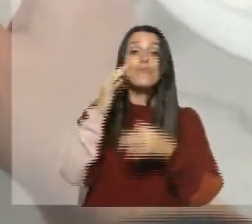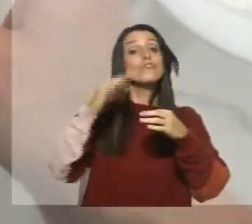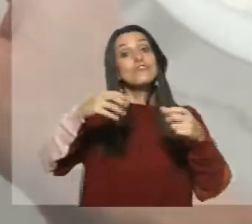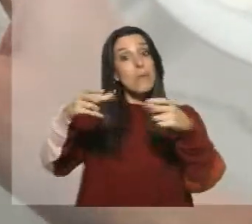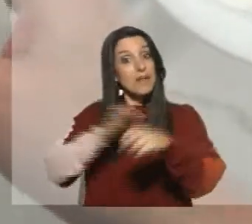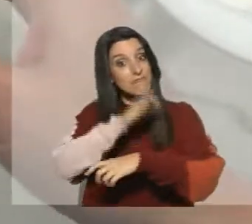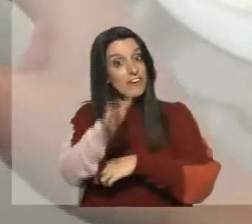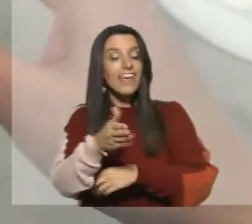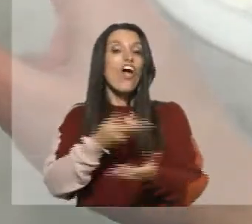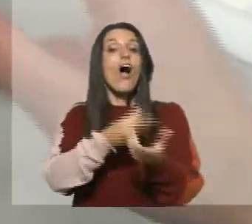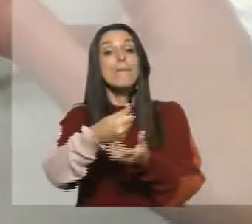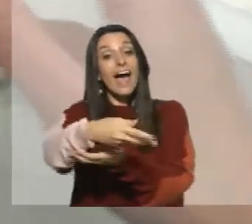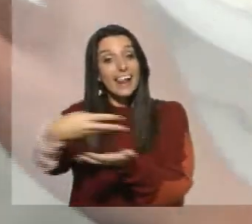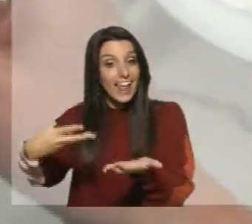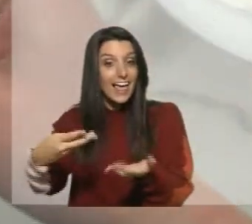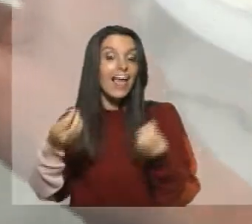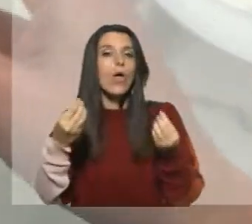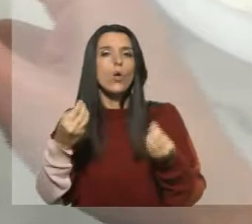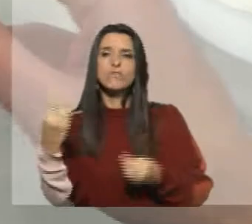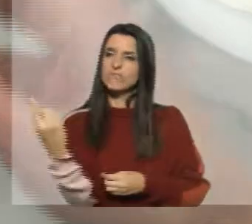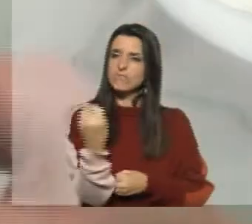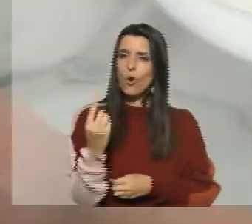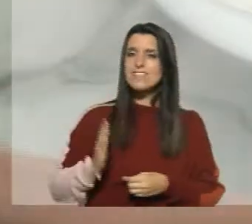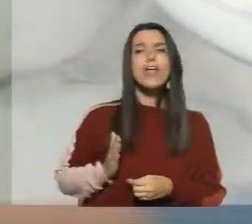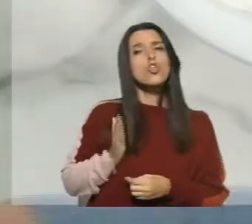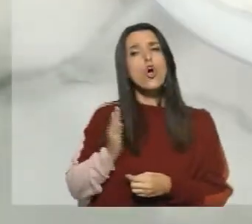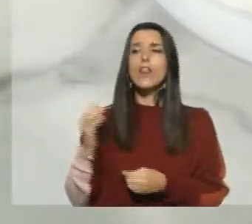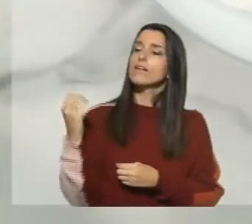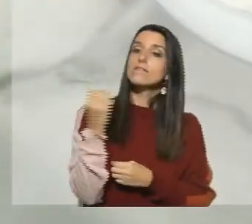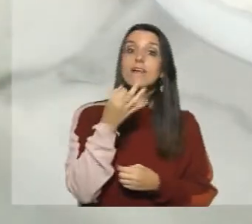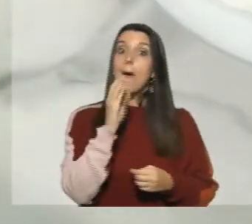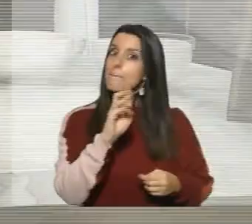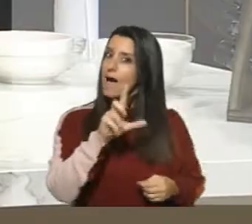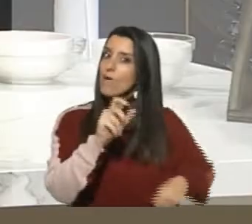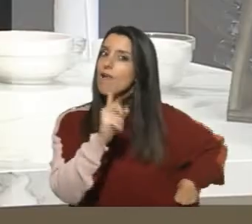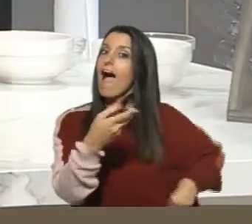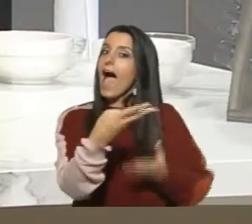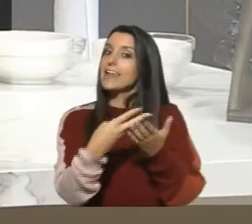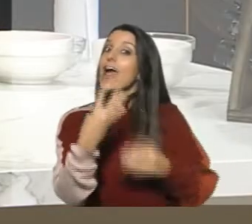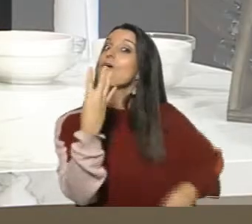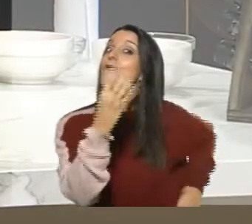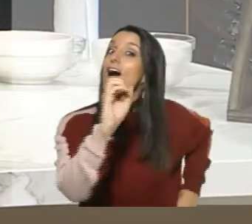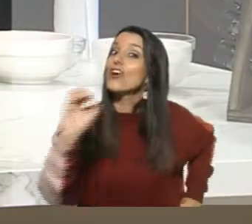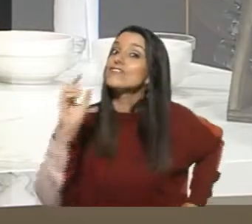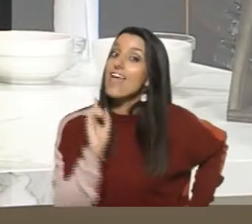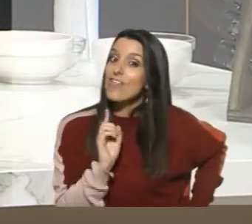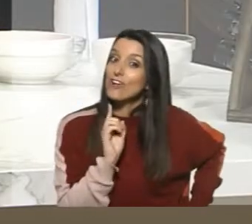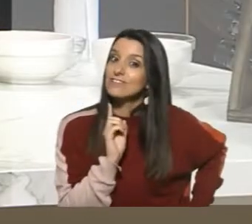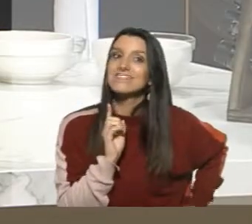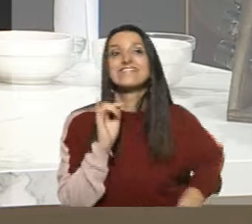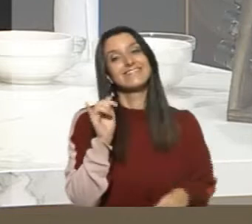súper comprando harina y se me acerca una señora y me dice, Paula, harina 4-0, ¿verdad?